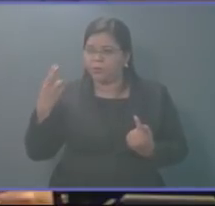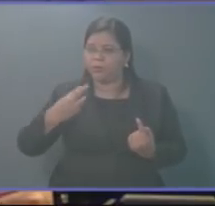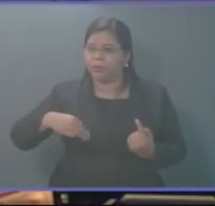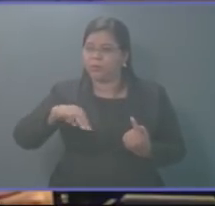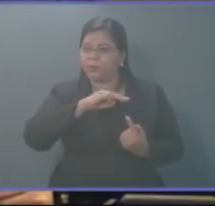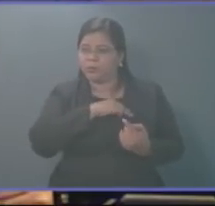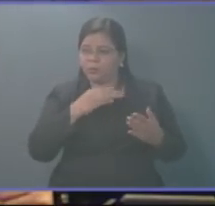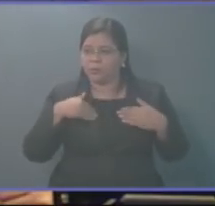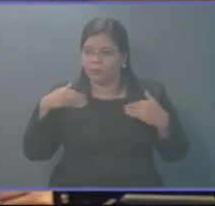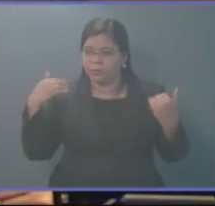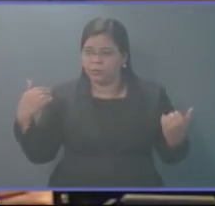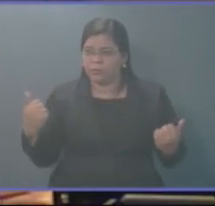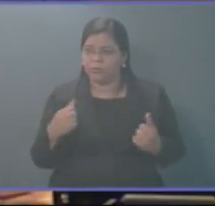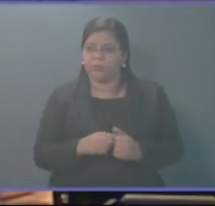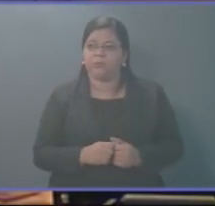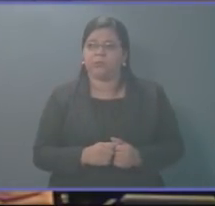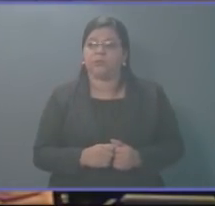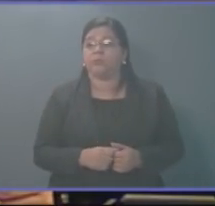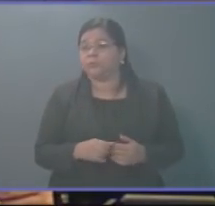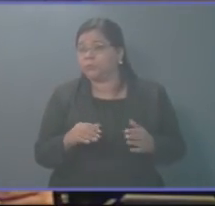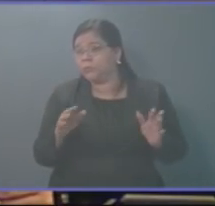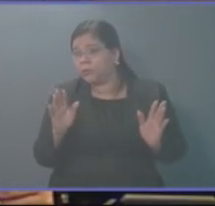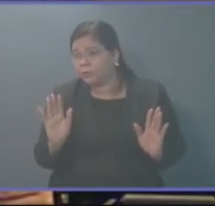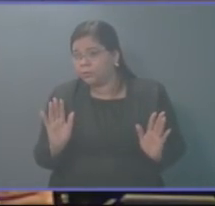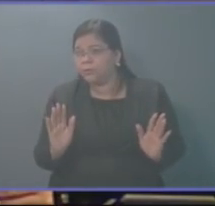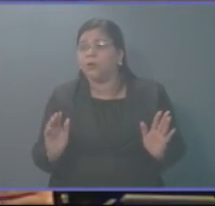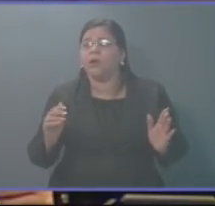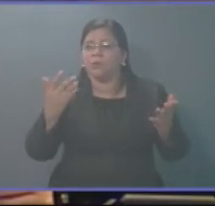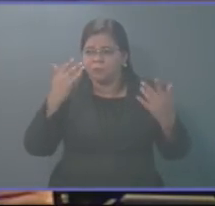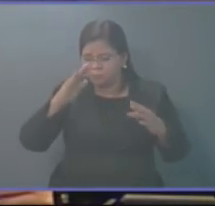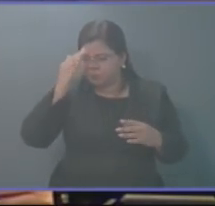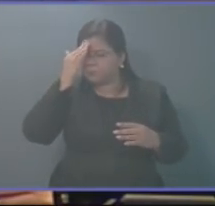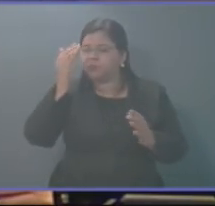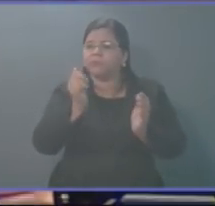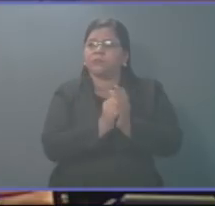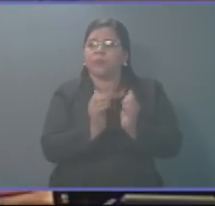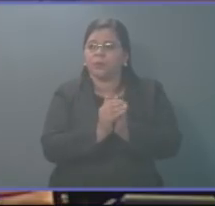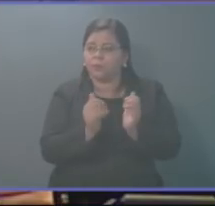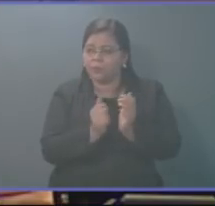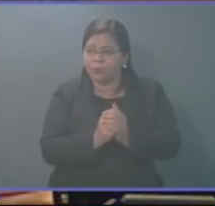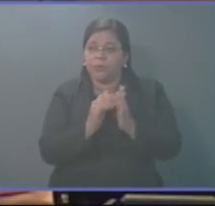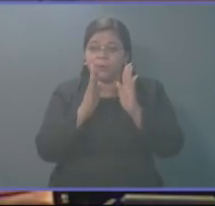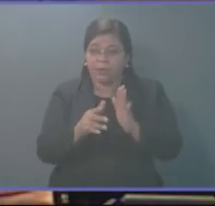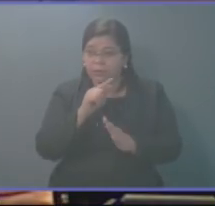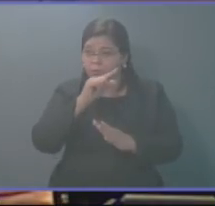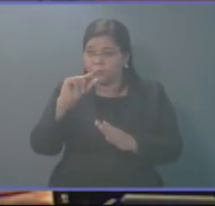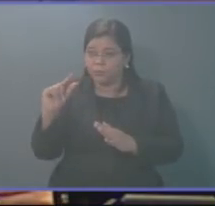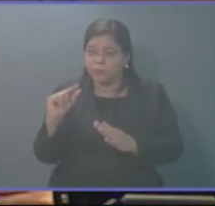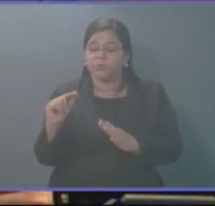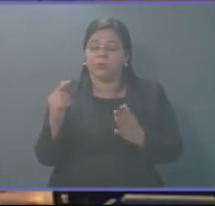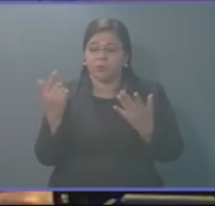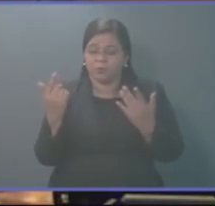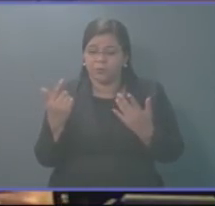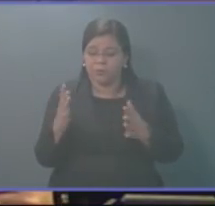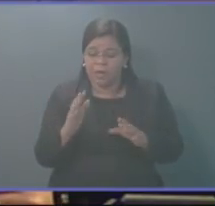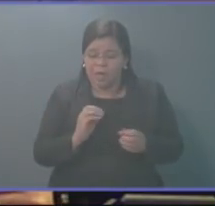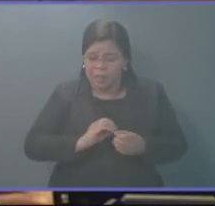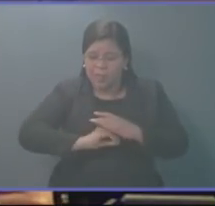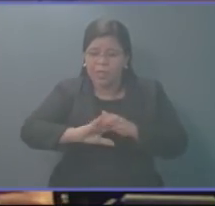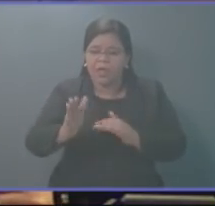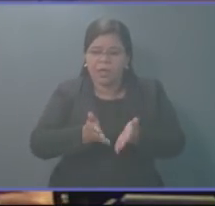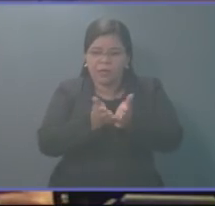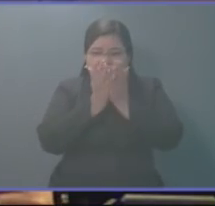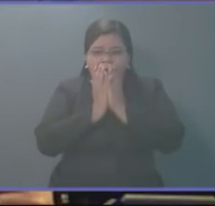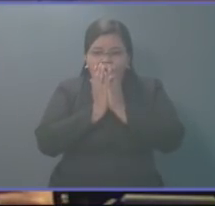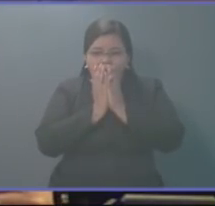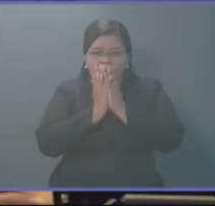Salud. Que es evidente los problemas estructurales que sufre la distribución del agua potable, que también